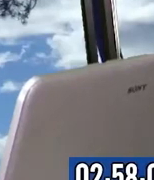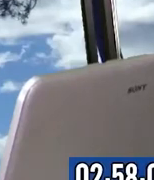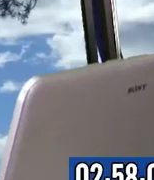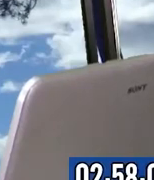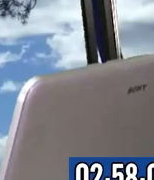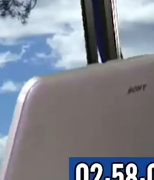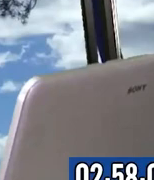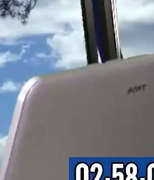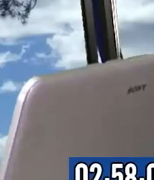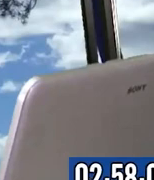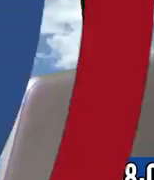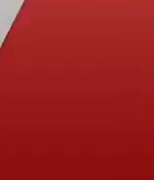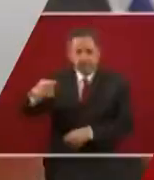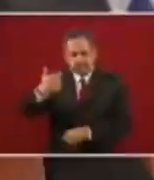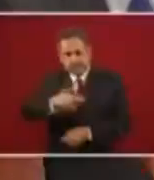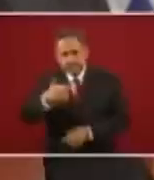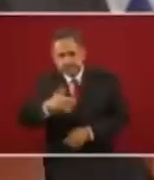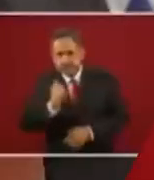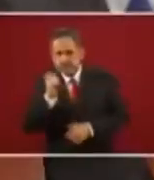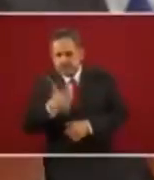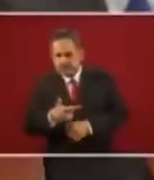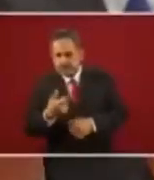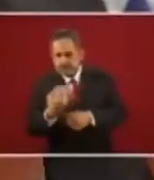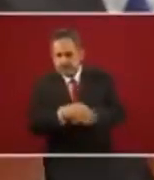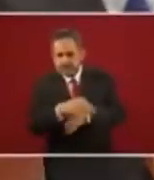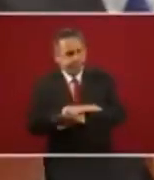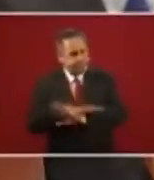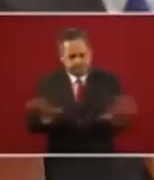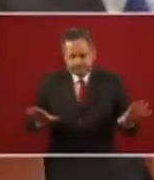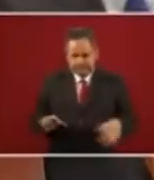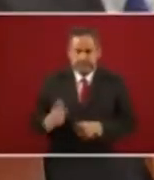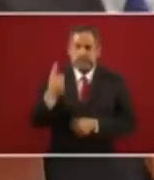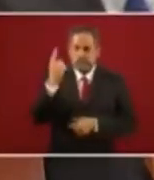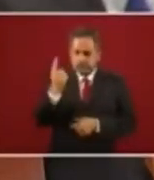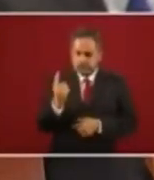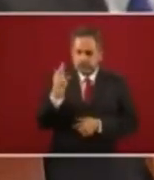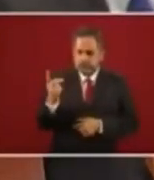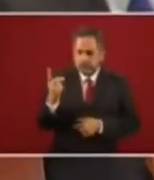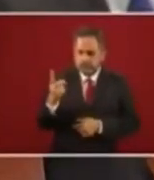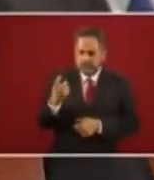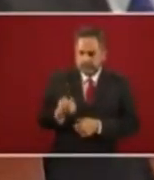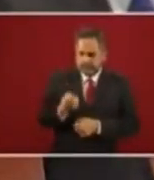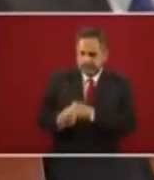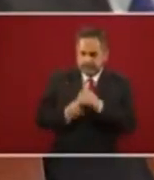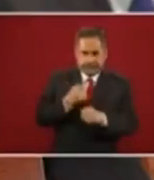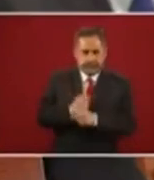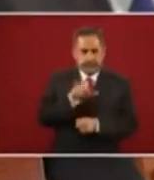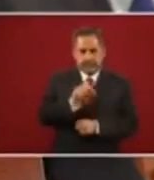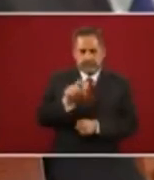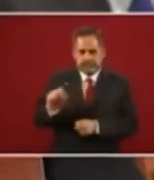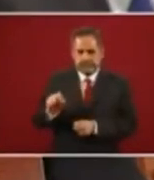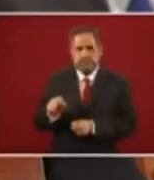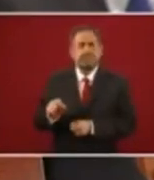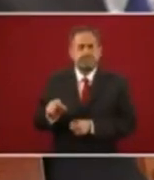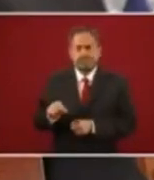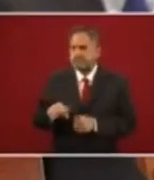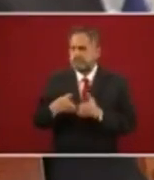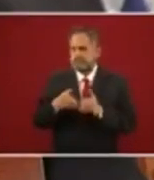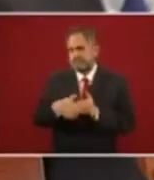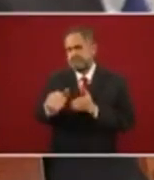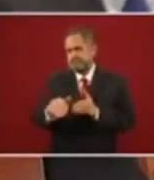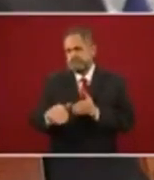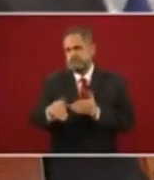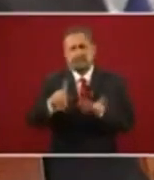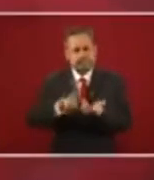de 2020 primero de diciembre de este año va a estar